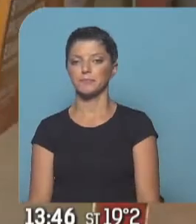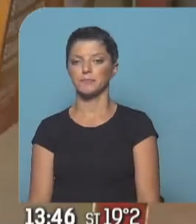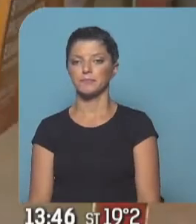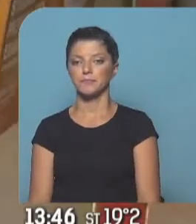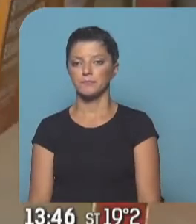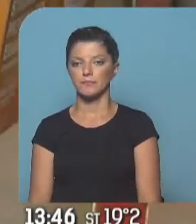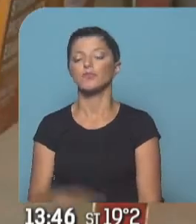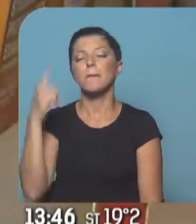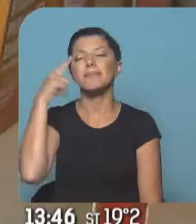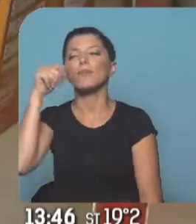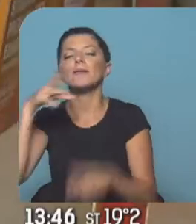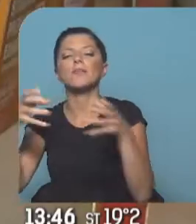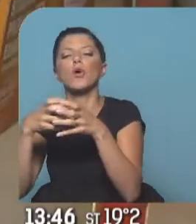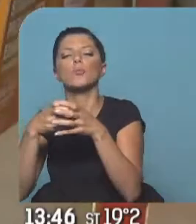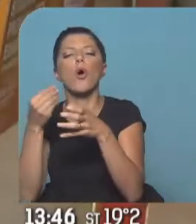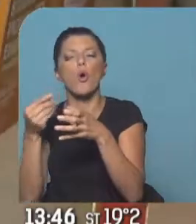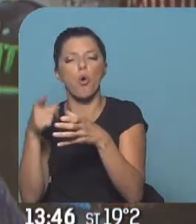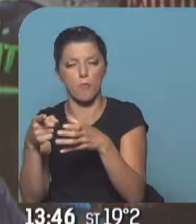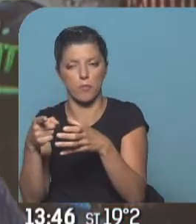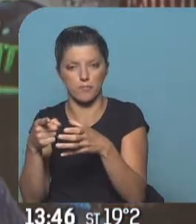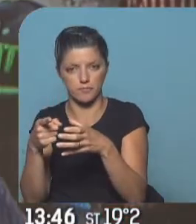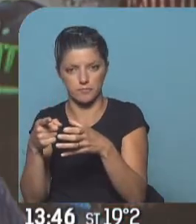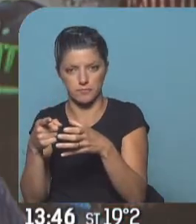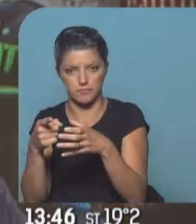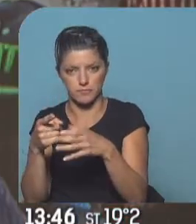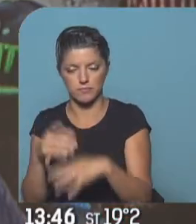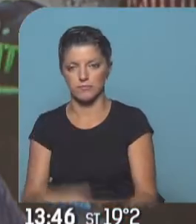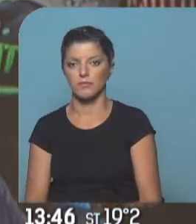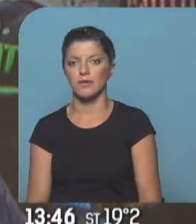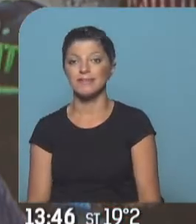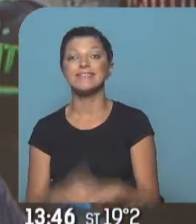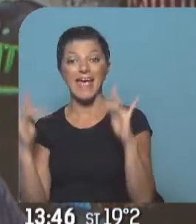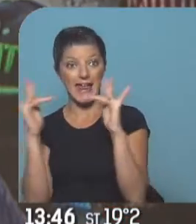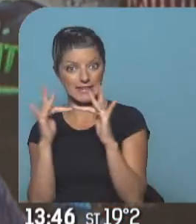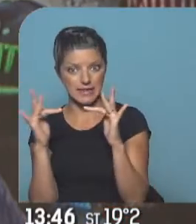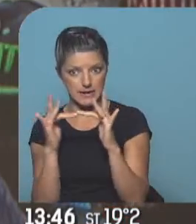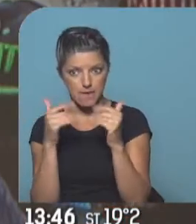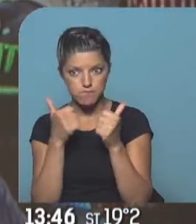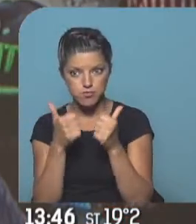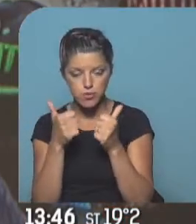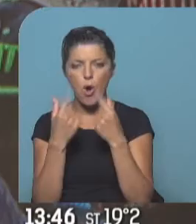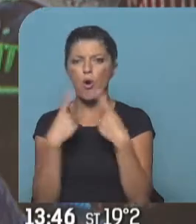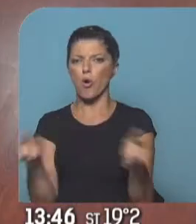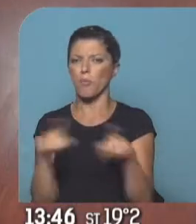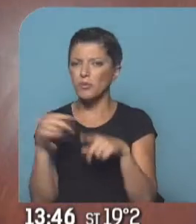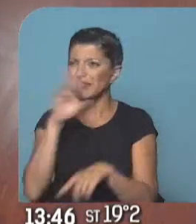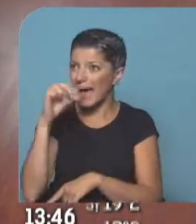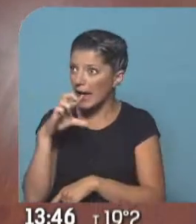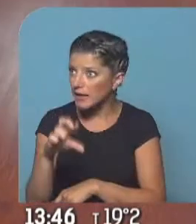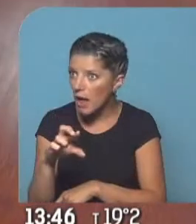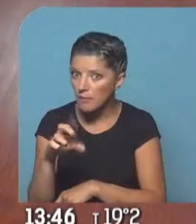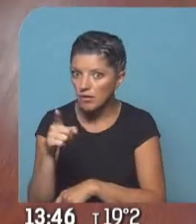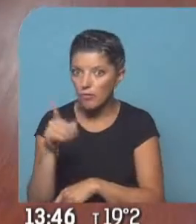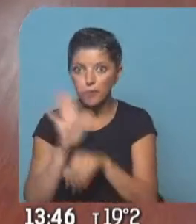el grupo porque por ejemplo son súper activos en internet, donde desde ahí con música rap y todo, muy occidental